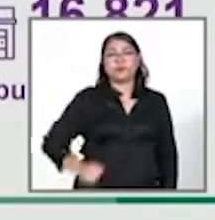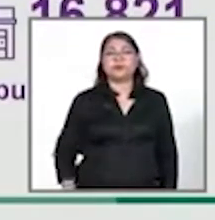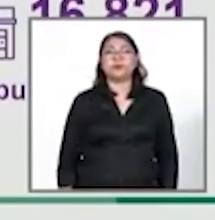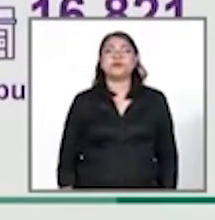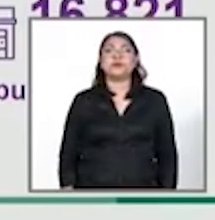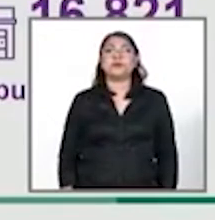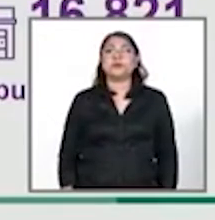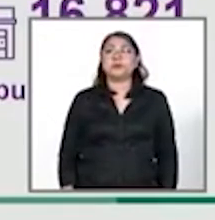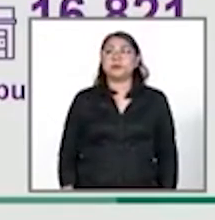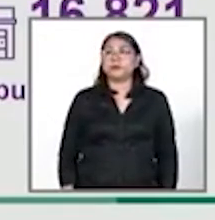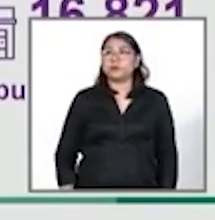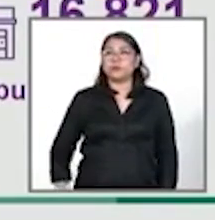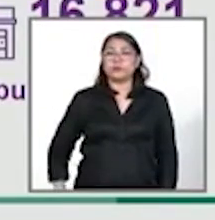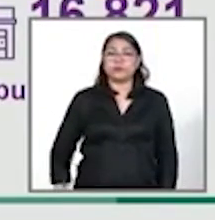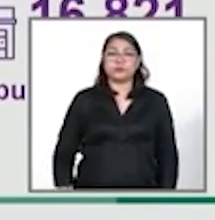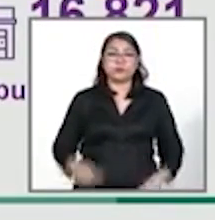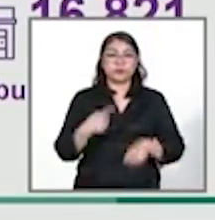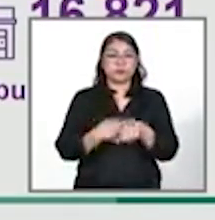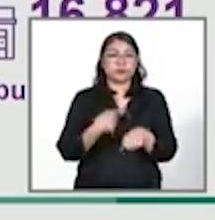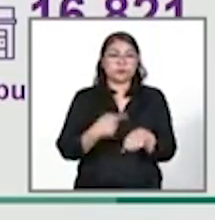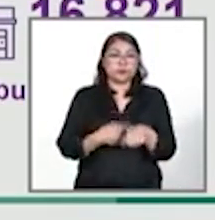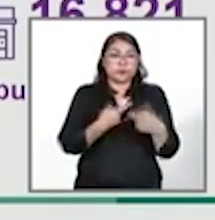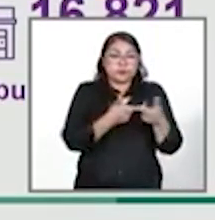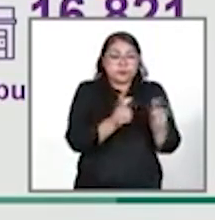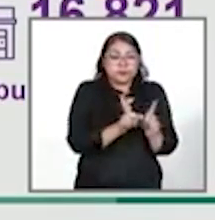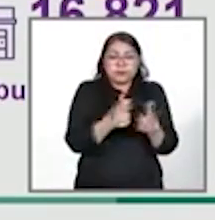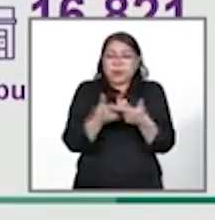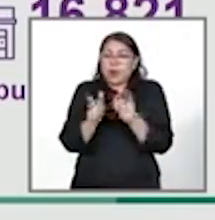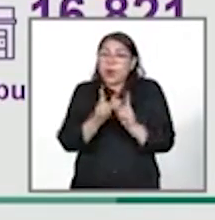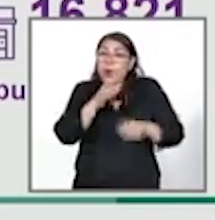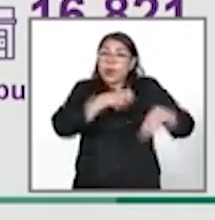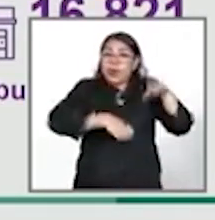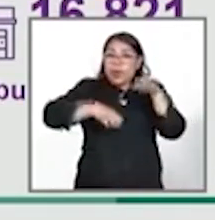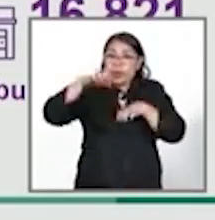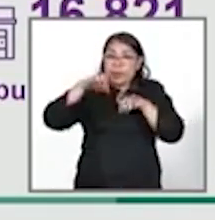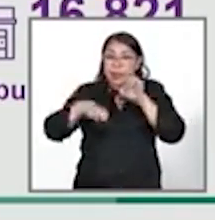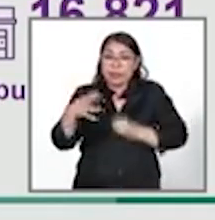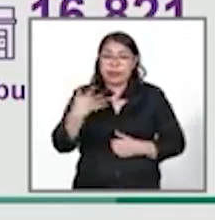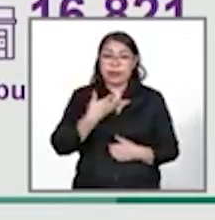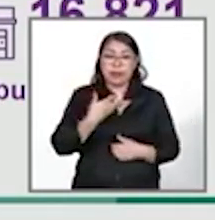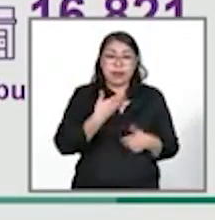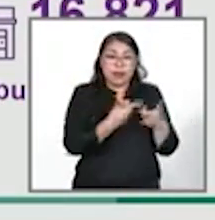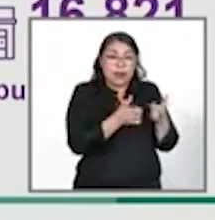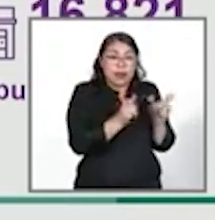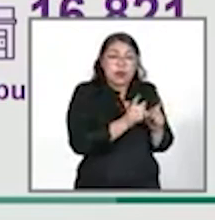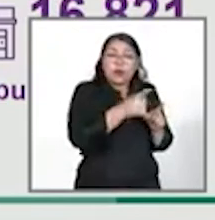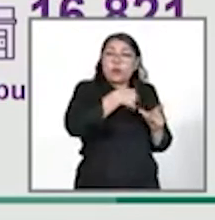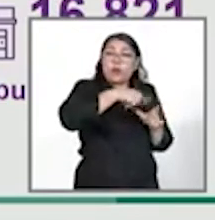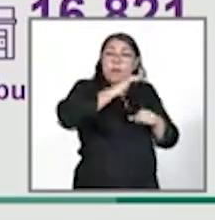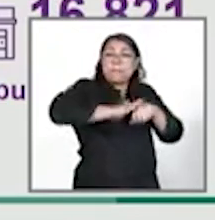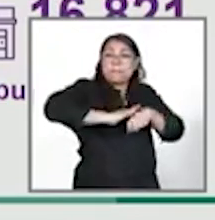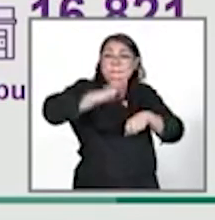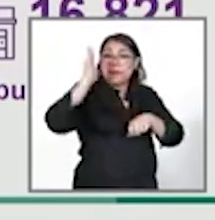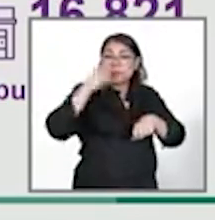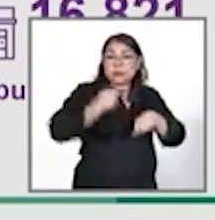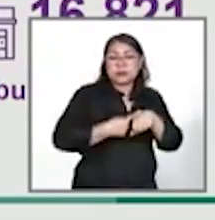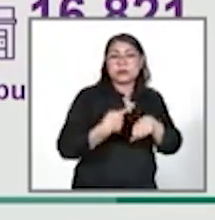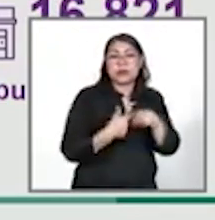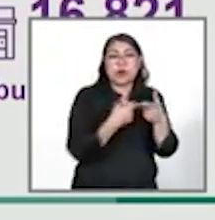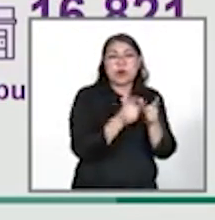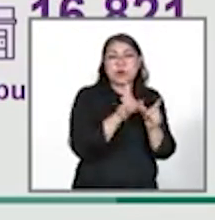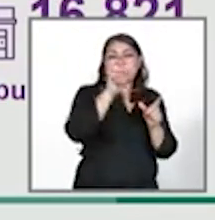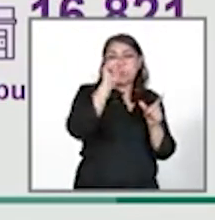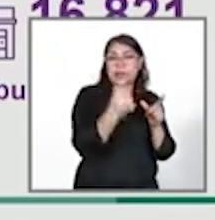En cuanto a los casos confirmados, por grupo de edad, tenemos que el grupo de edad más afectado es el